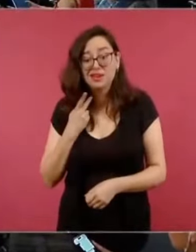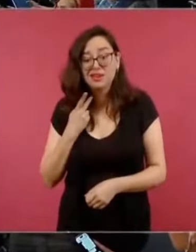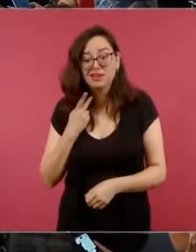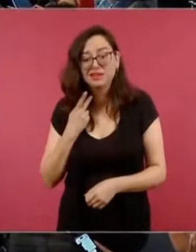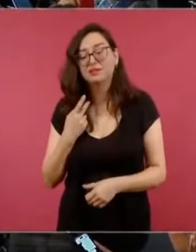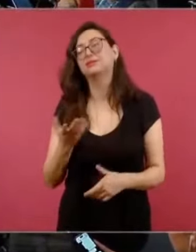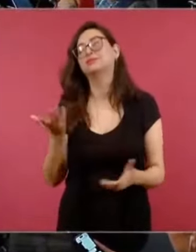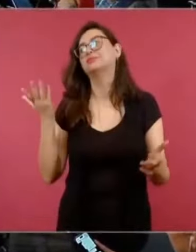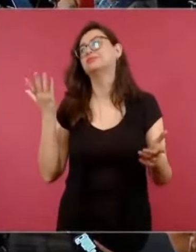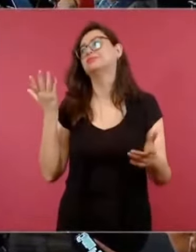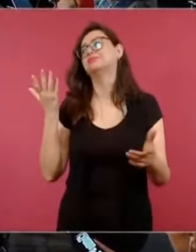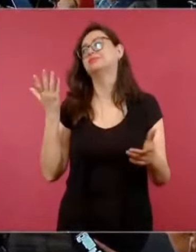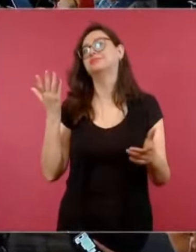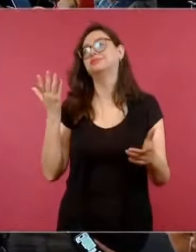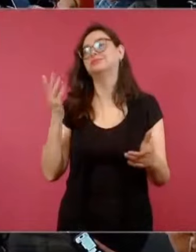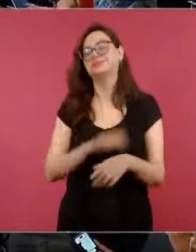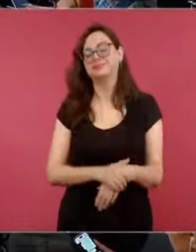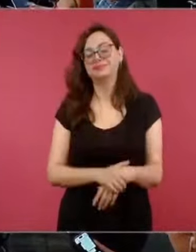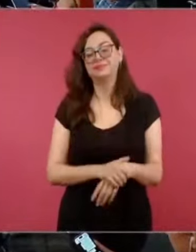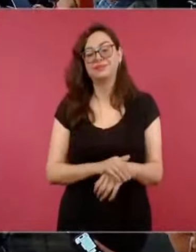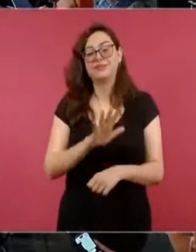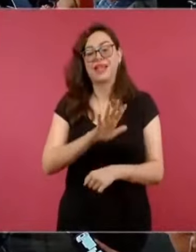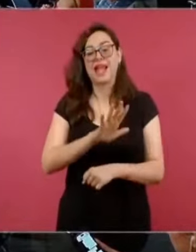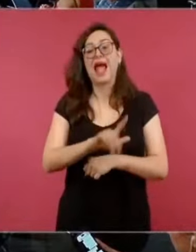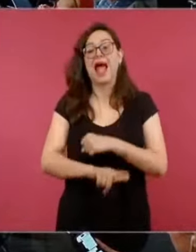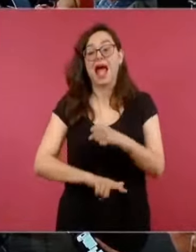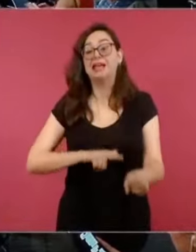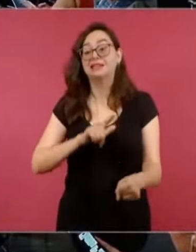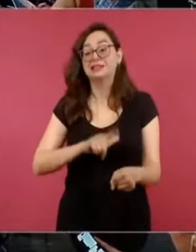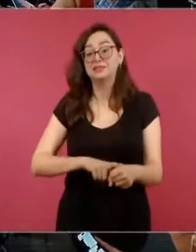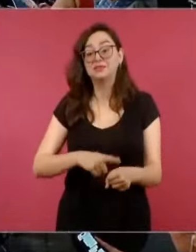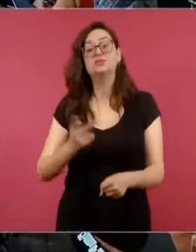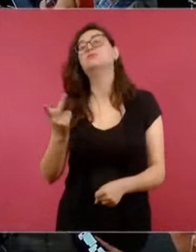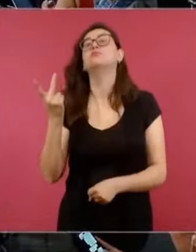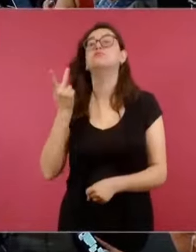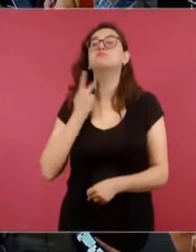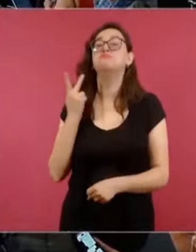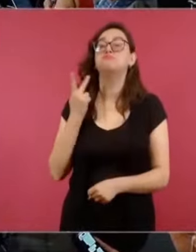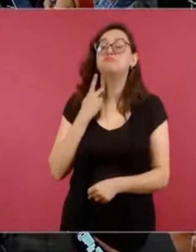era un medio, bueno, sigue siendo un medio